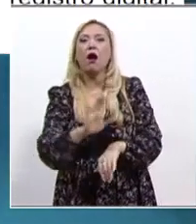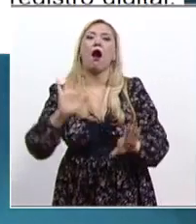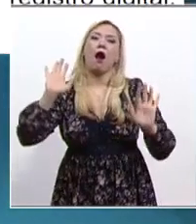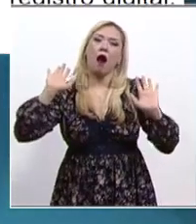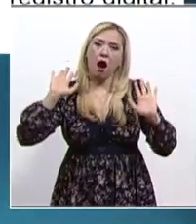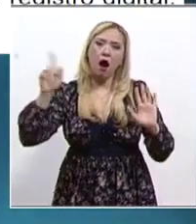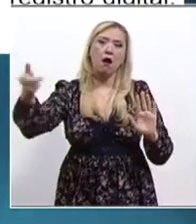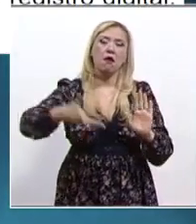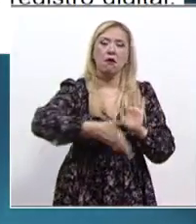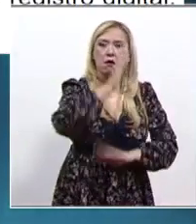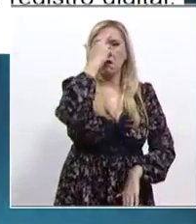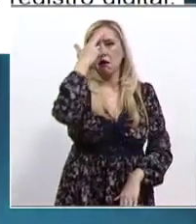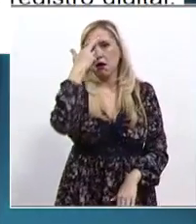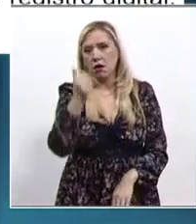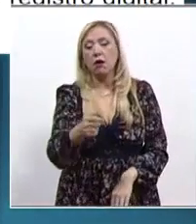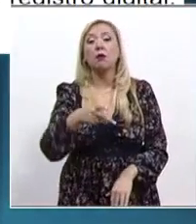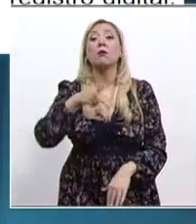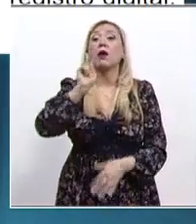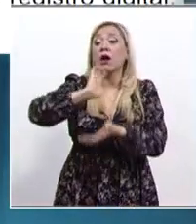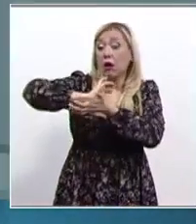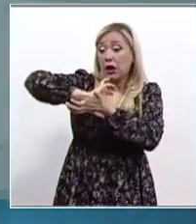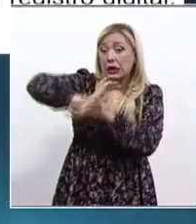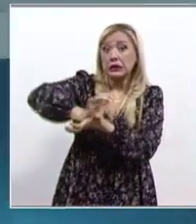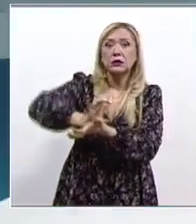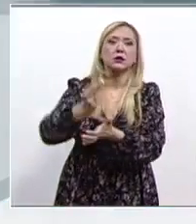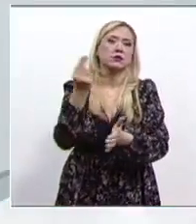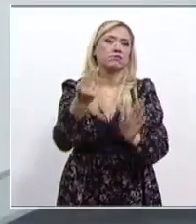pudieran sufrir los trabajadores.